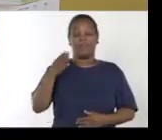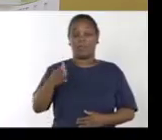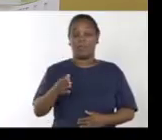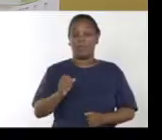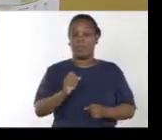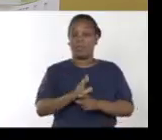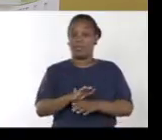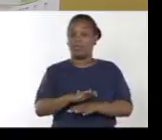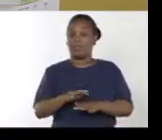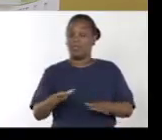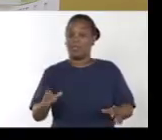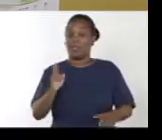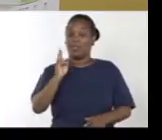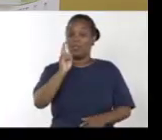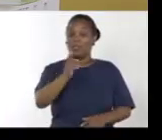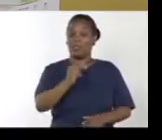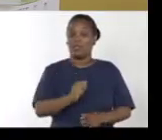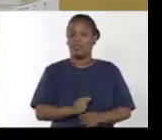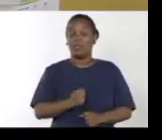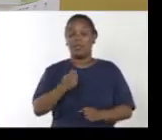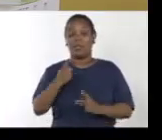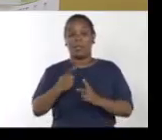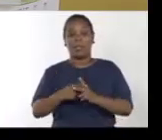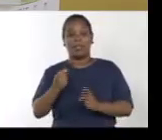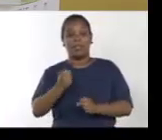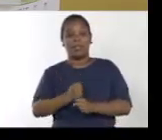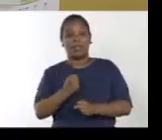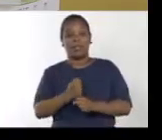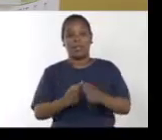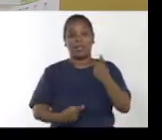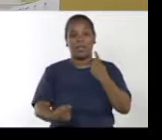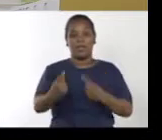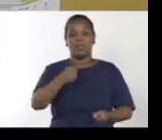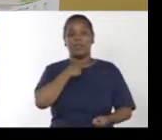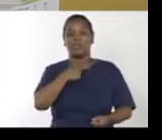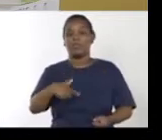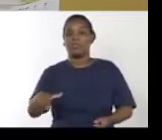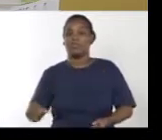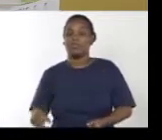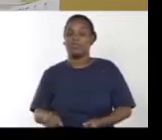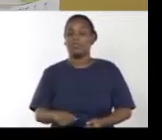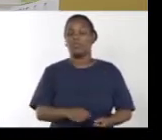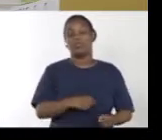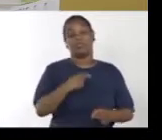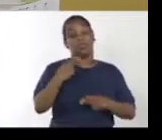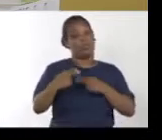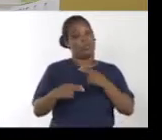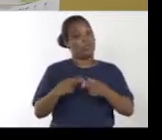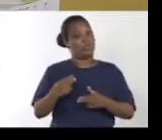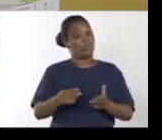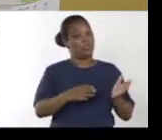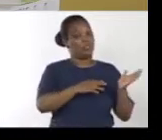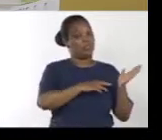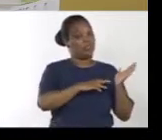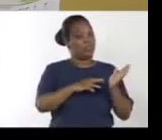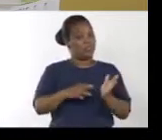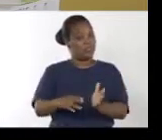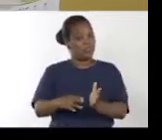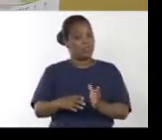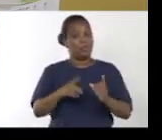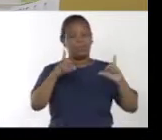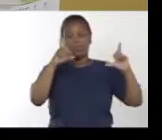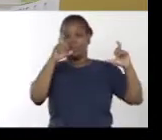Vamos a comenzar ya las orientaciones para trabajar algunos de esos ejercicios. Les propongo hacerlo a partir de